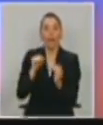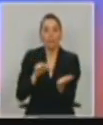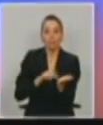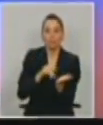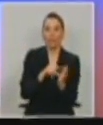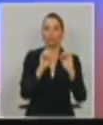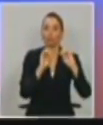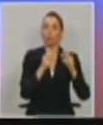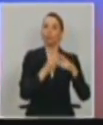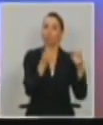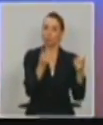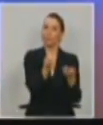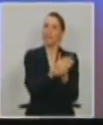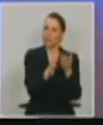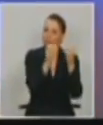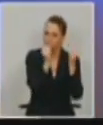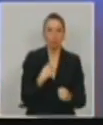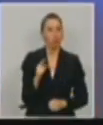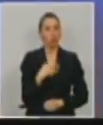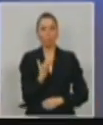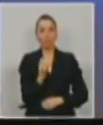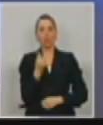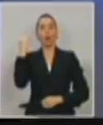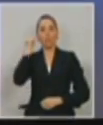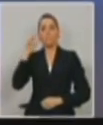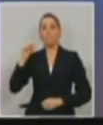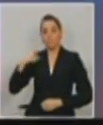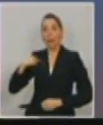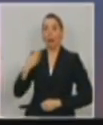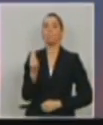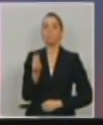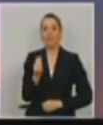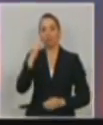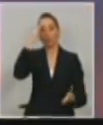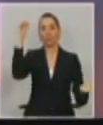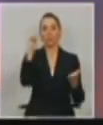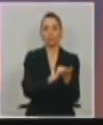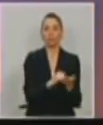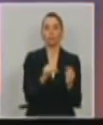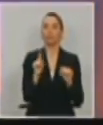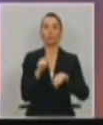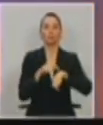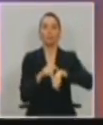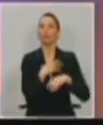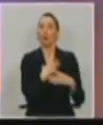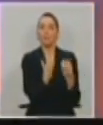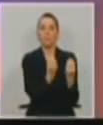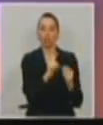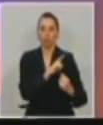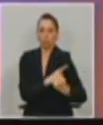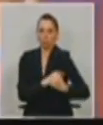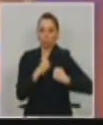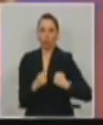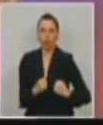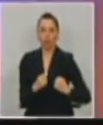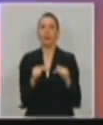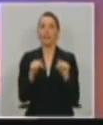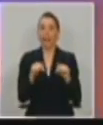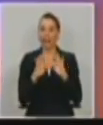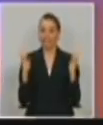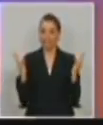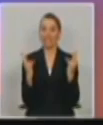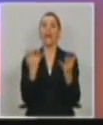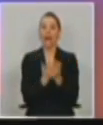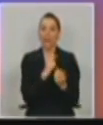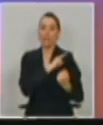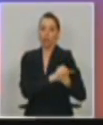educación pública gratuita es posible. Yo no tengo miedo, mi madre tuvo miedo. Tuvo miedo por la dictadura, pero no es el momento del miedo, es el momento del coraje. Y aquí lo que estamos, tenemos